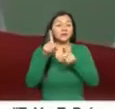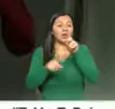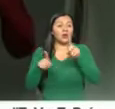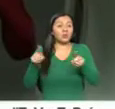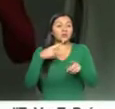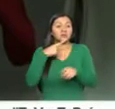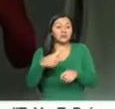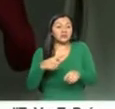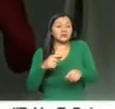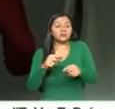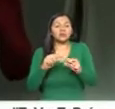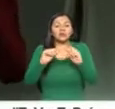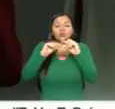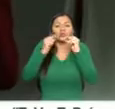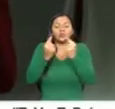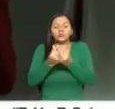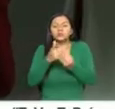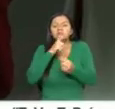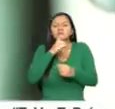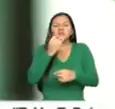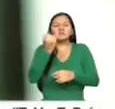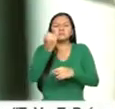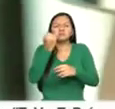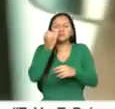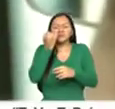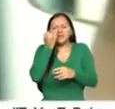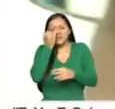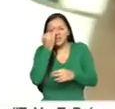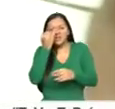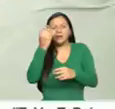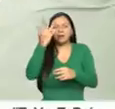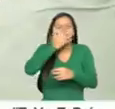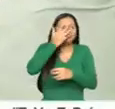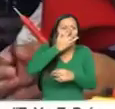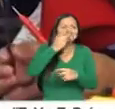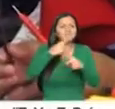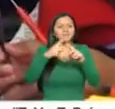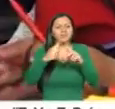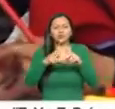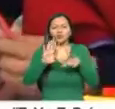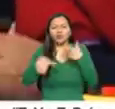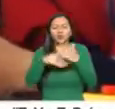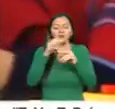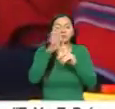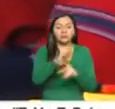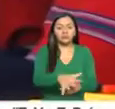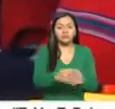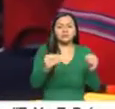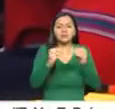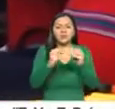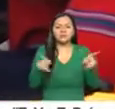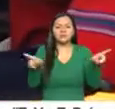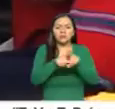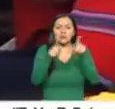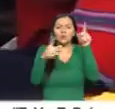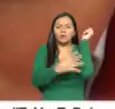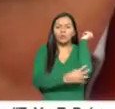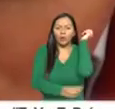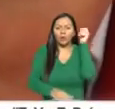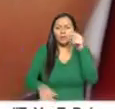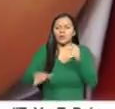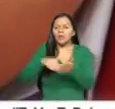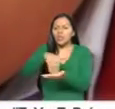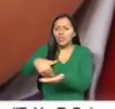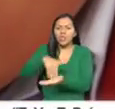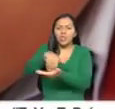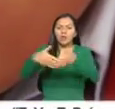excluidos, las poblaciones originarias, y la gente de una gran pobreza, atacado por una gran pobreza, una inestabilidad política